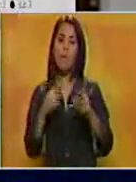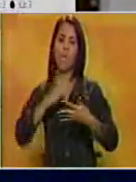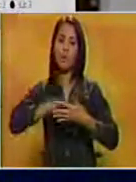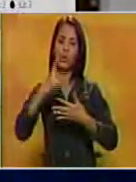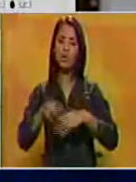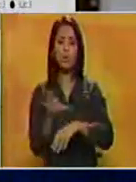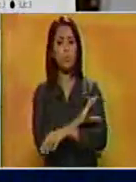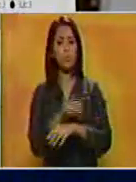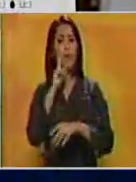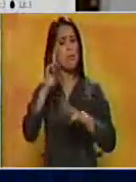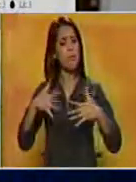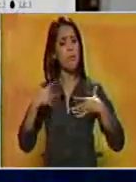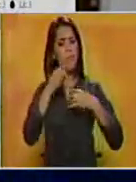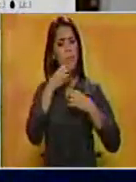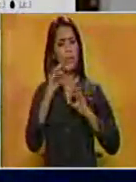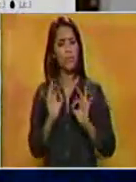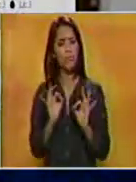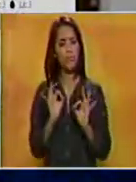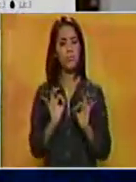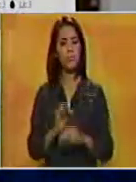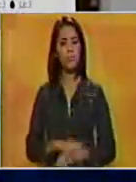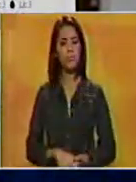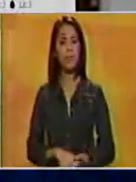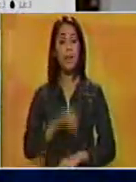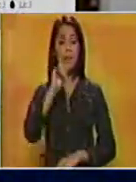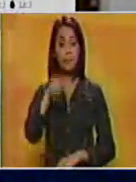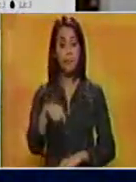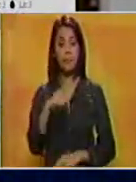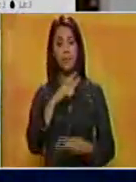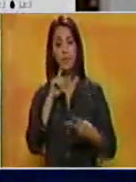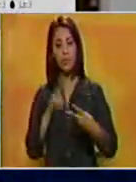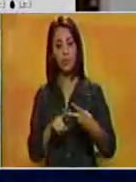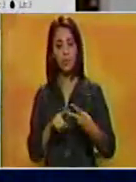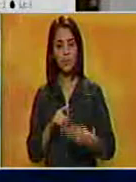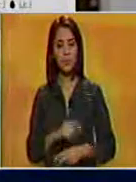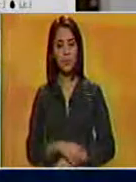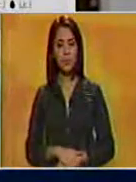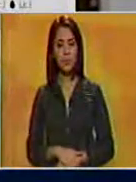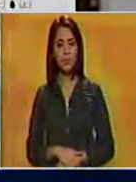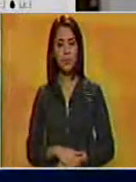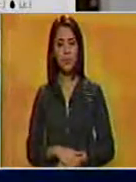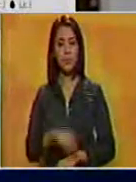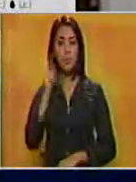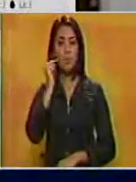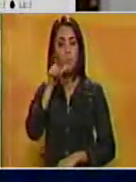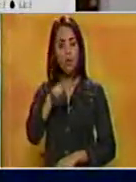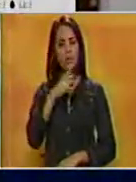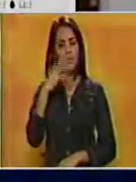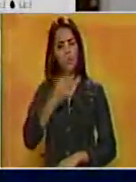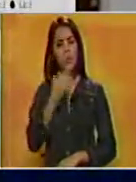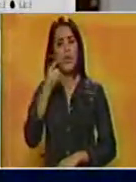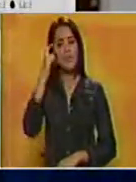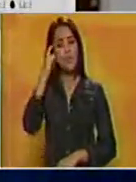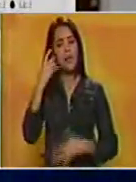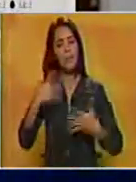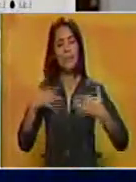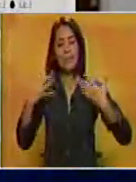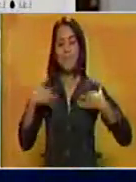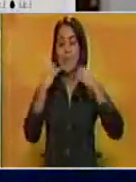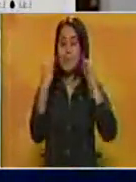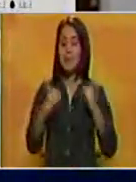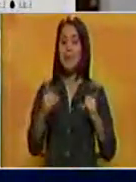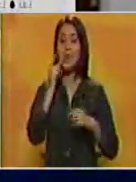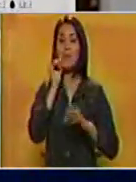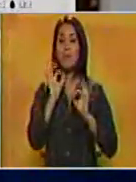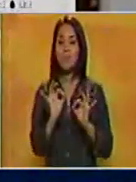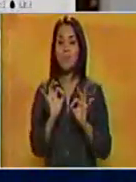solo disfrutarán de la fusión de sus estilos, sino también el de Cardi B y DJ Snake. Selena aseguró que fue un día divertido y Ozuna adelantó que el tema se